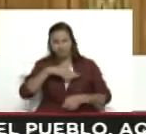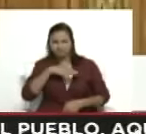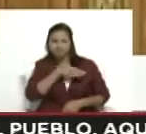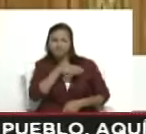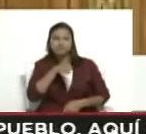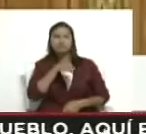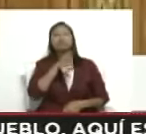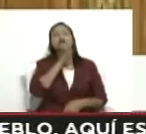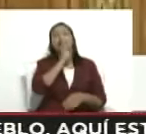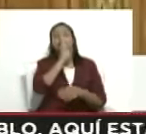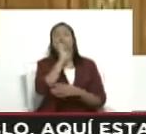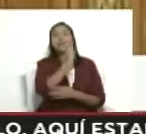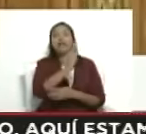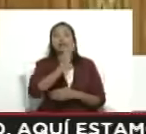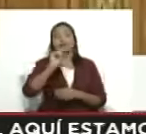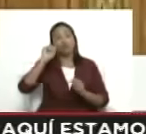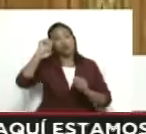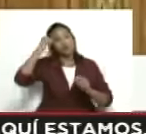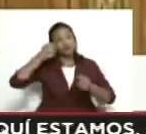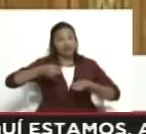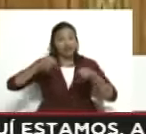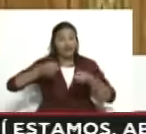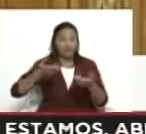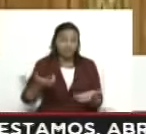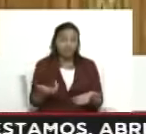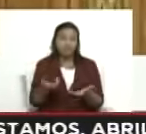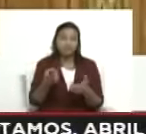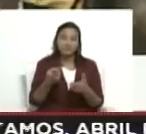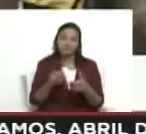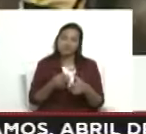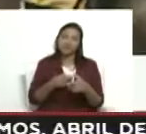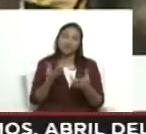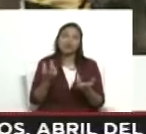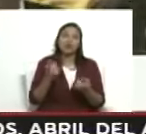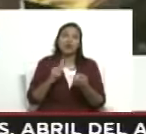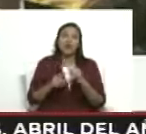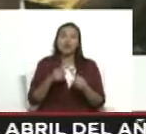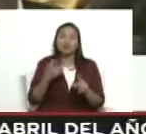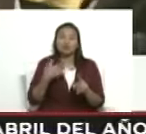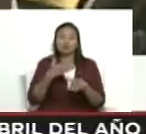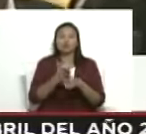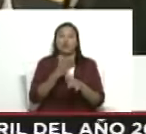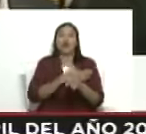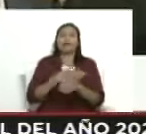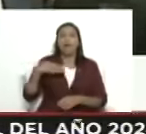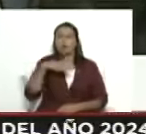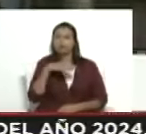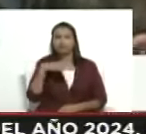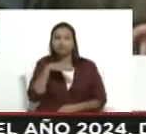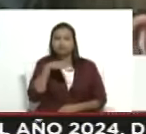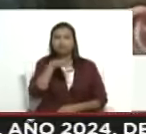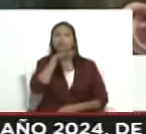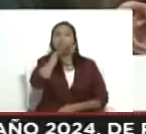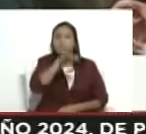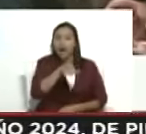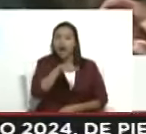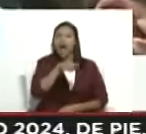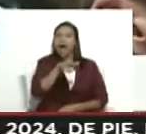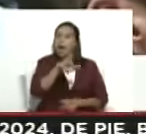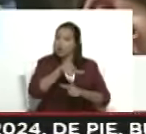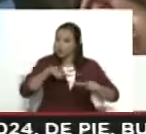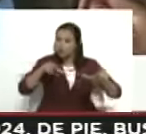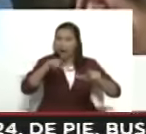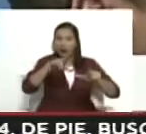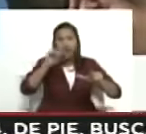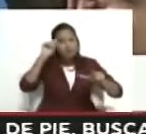cuando, también cosas de la vida, pues. Nosotros llegamos antes, ahí a Quinta Crespo,